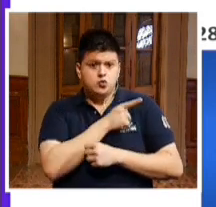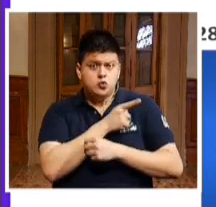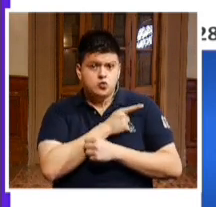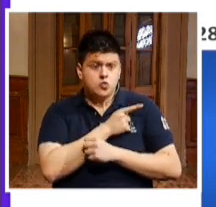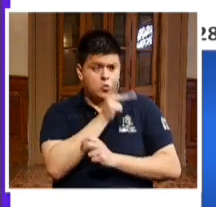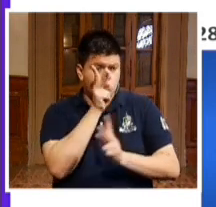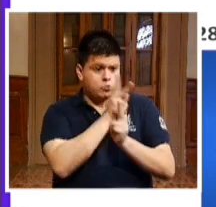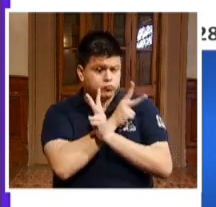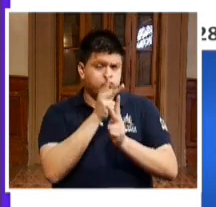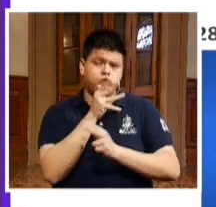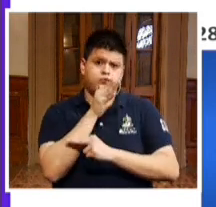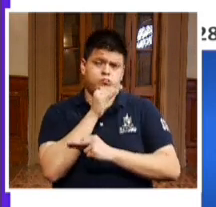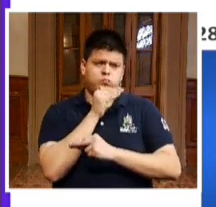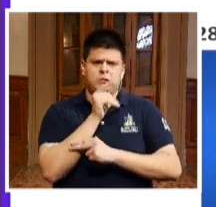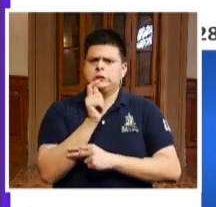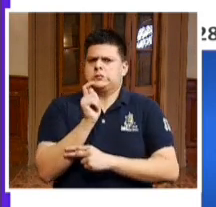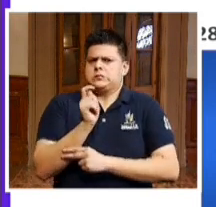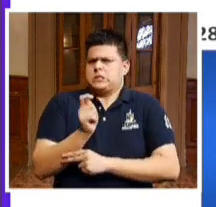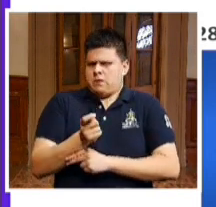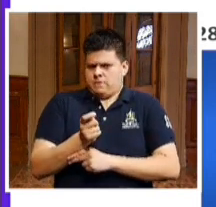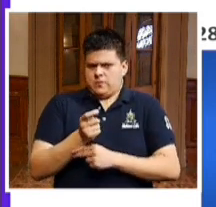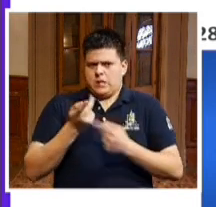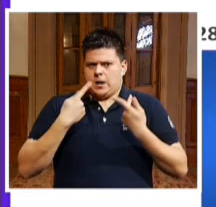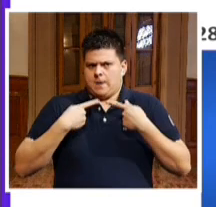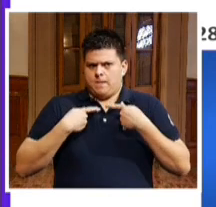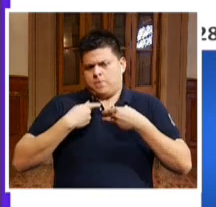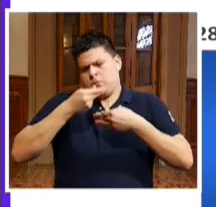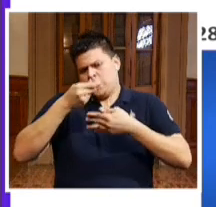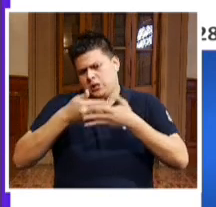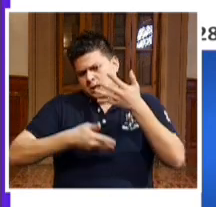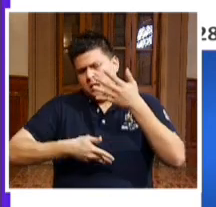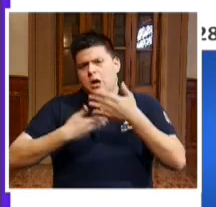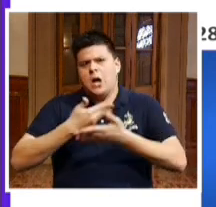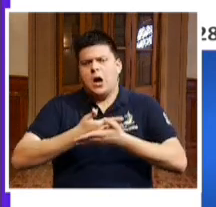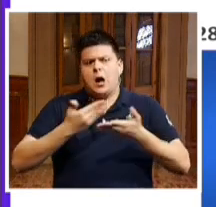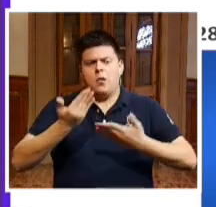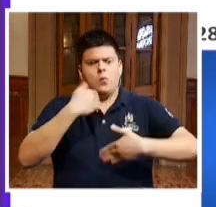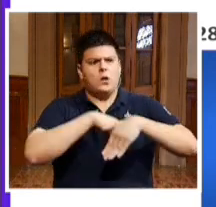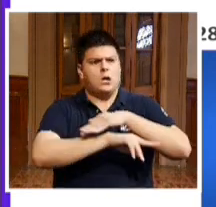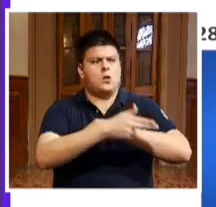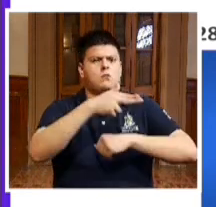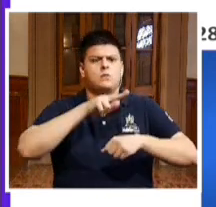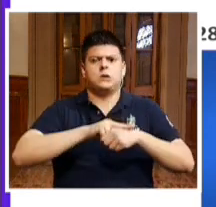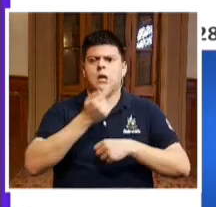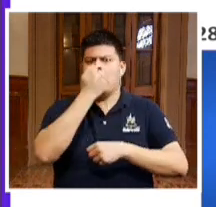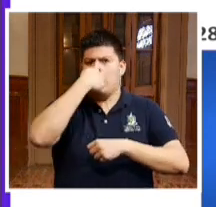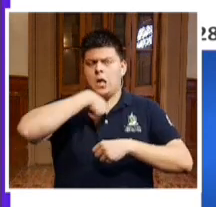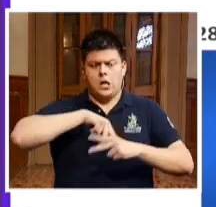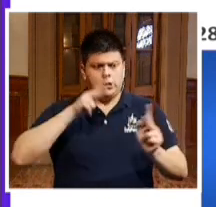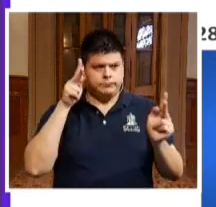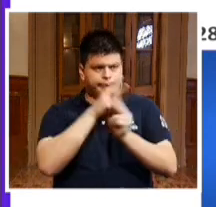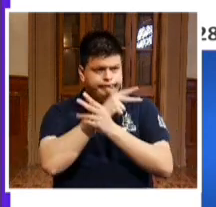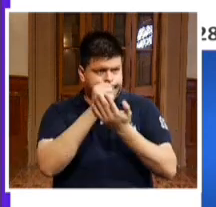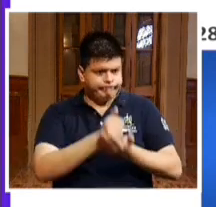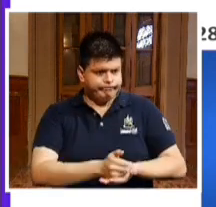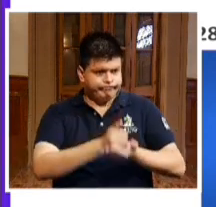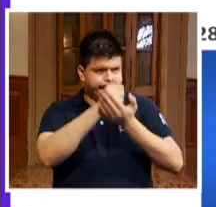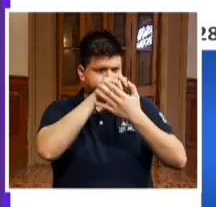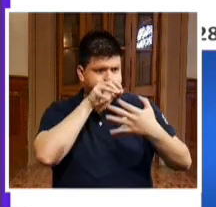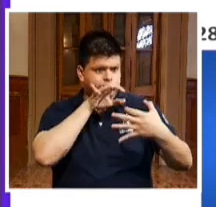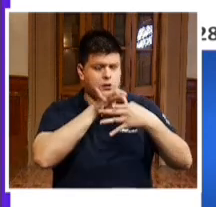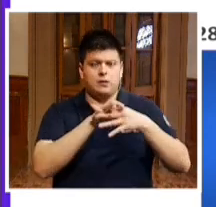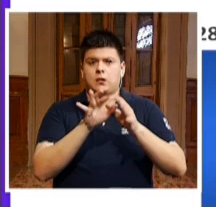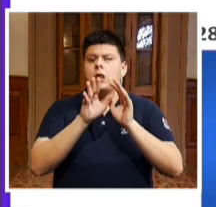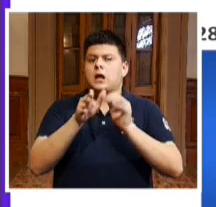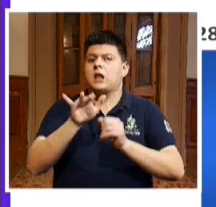sí mismos. No quiere decir que las personas que están hoy intubadas y ventiladas mecánicamente, que ese es el